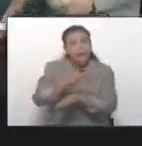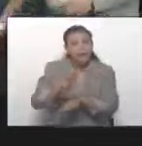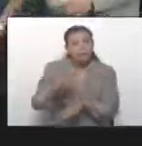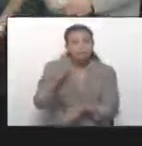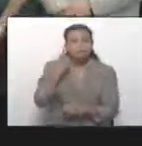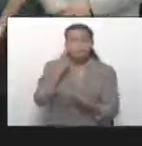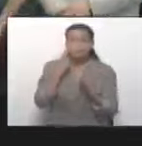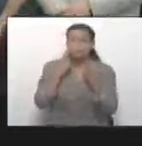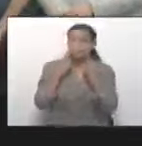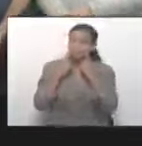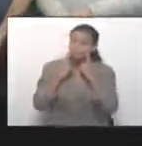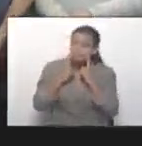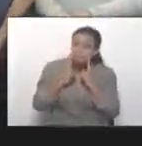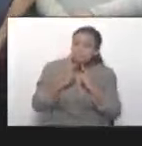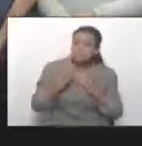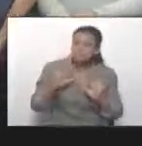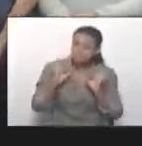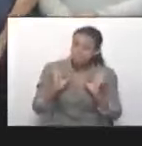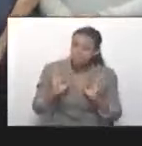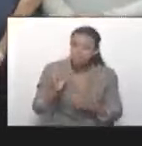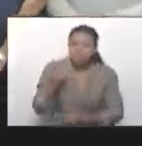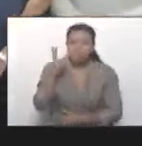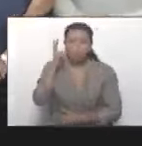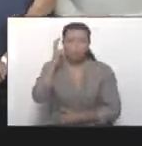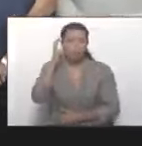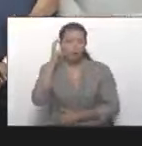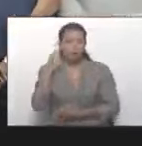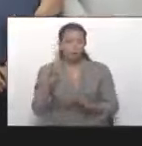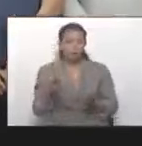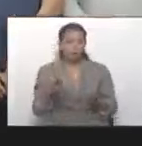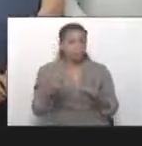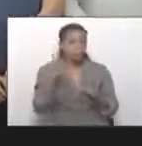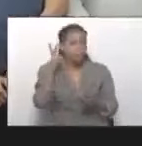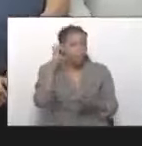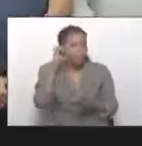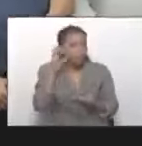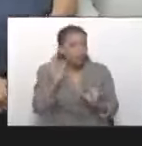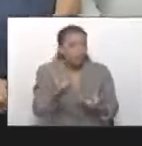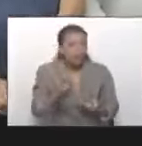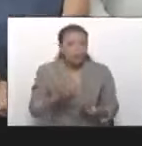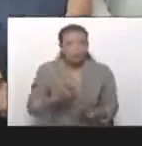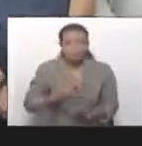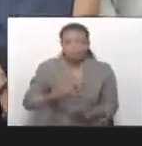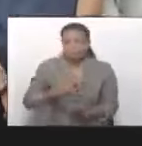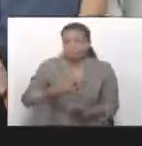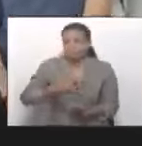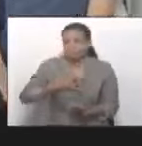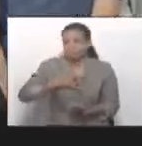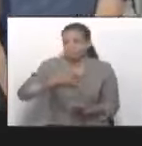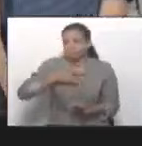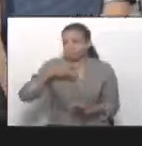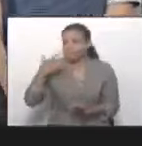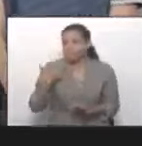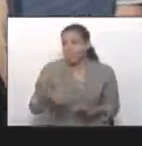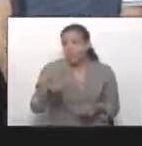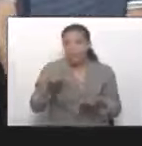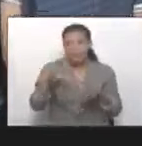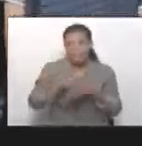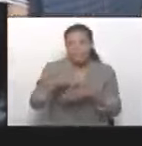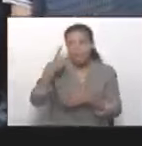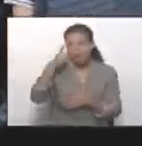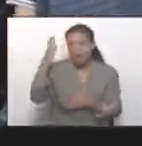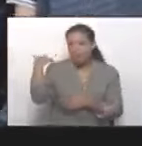nos hizo llorar. Confieso que cuando me enviaron la canción, creo que fue el martes